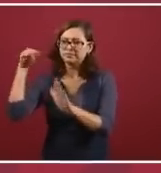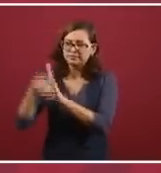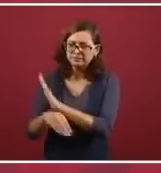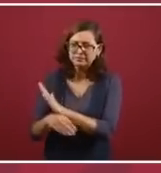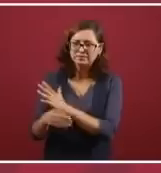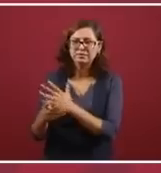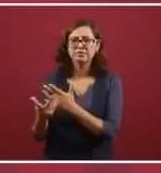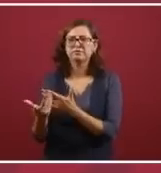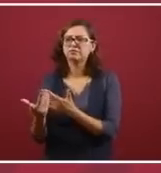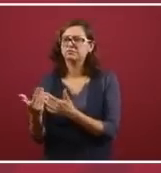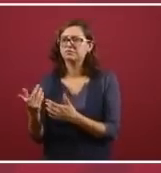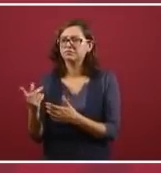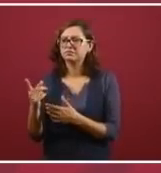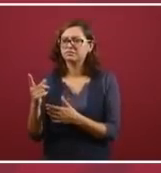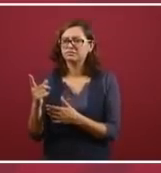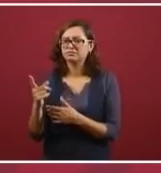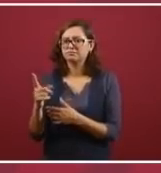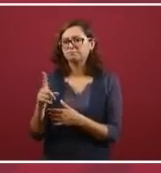en un país,